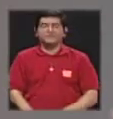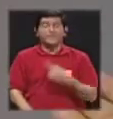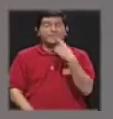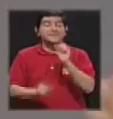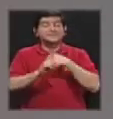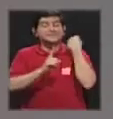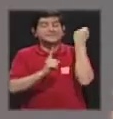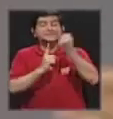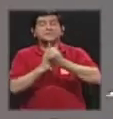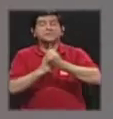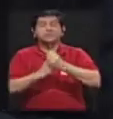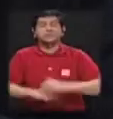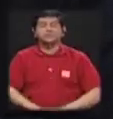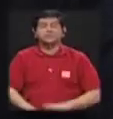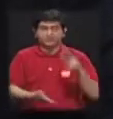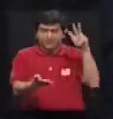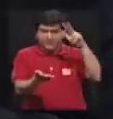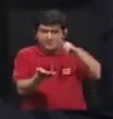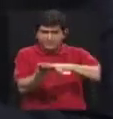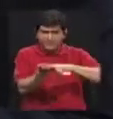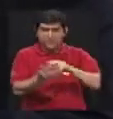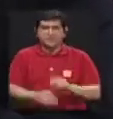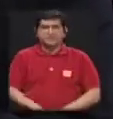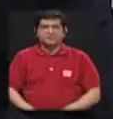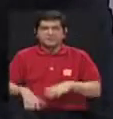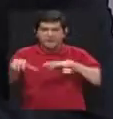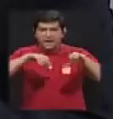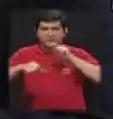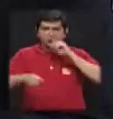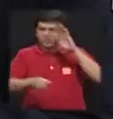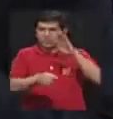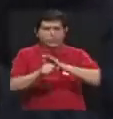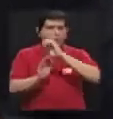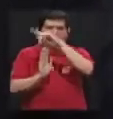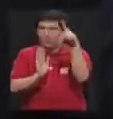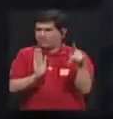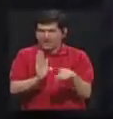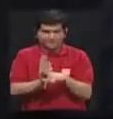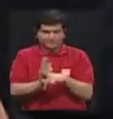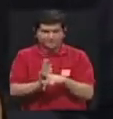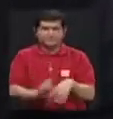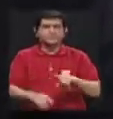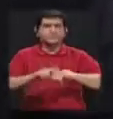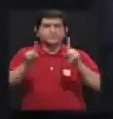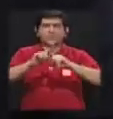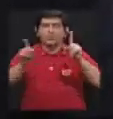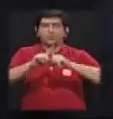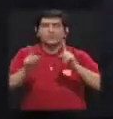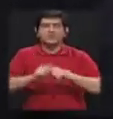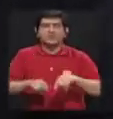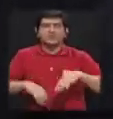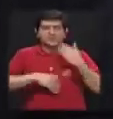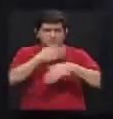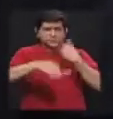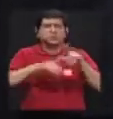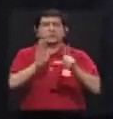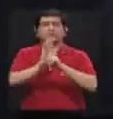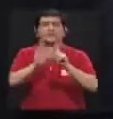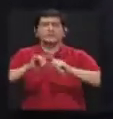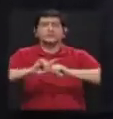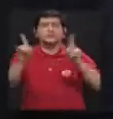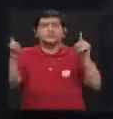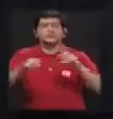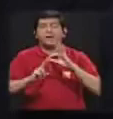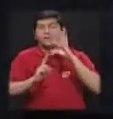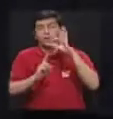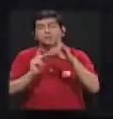escenario es, se aprueba, se presenta una acción de inconstitucionalidad o distintas vías legales, pero ¿cuál es